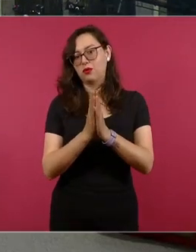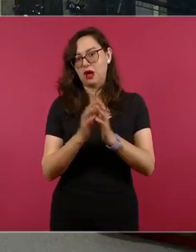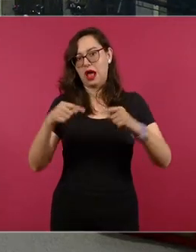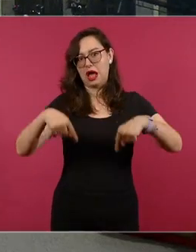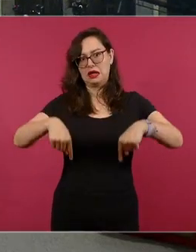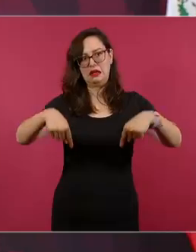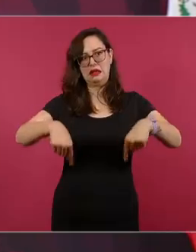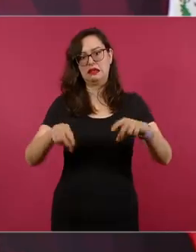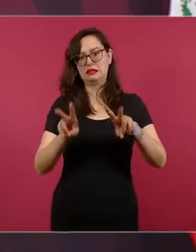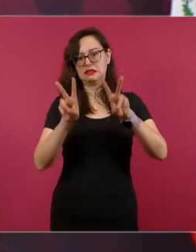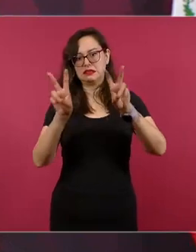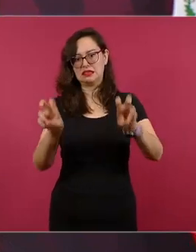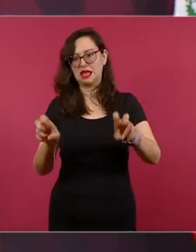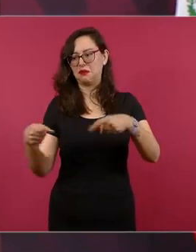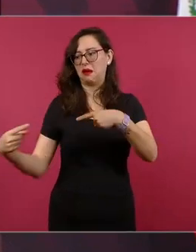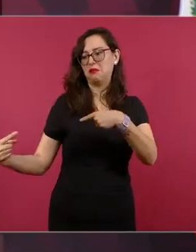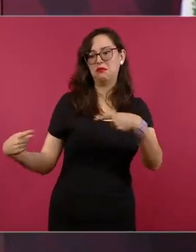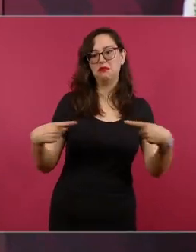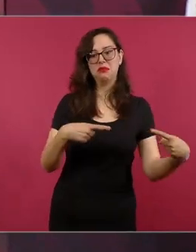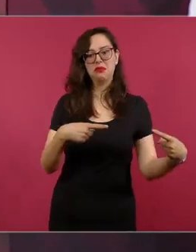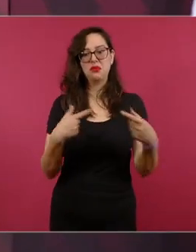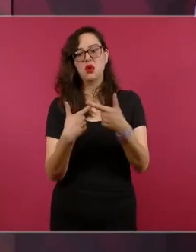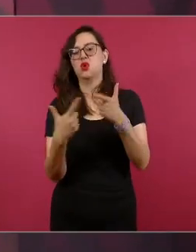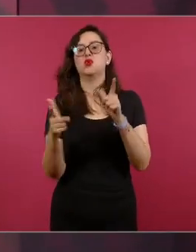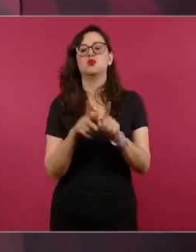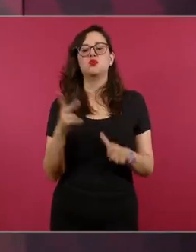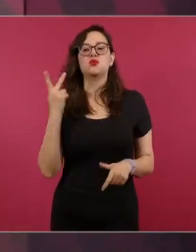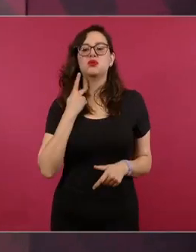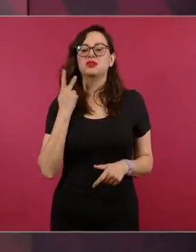las diferencias partidistas.